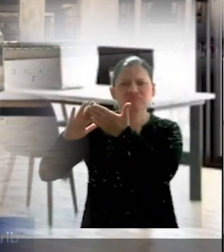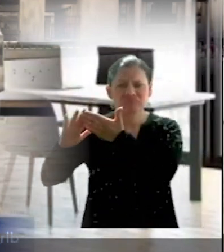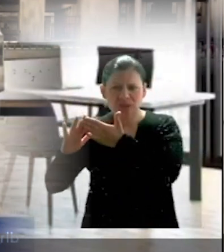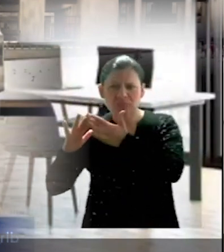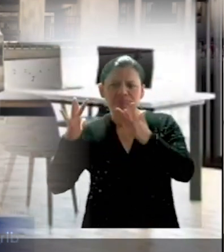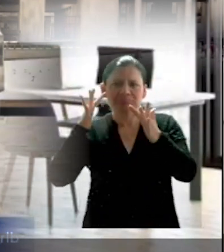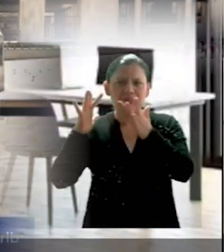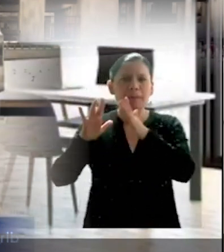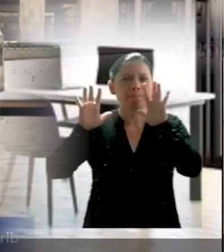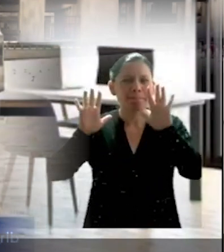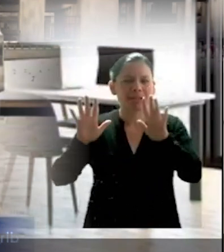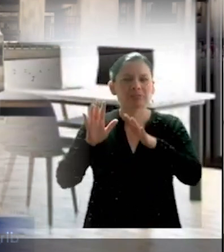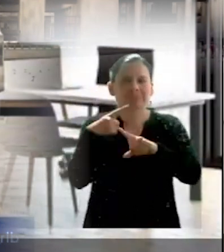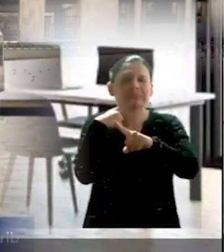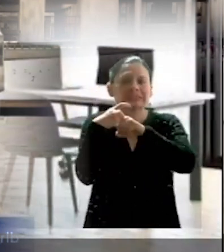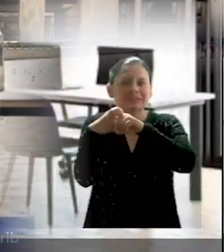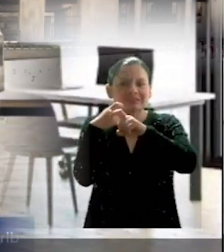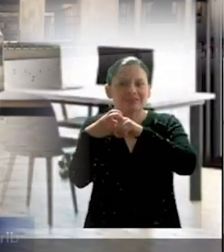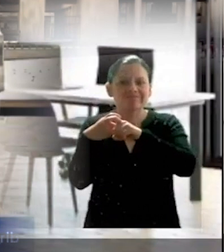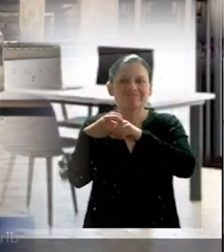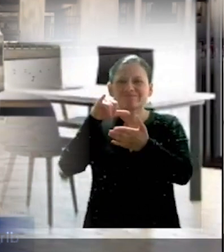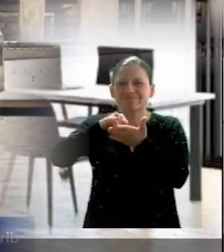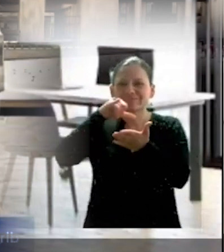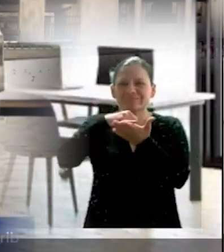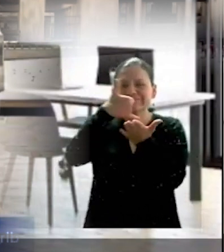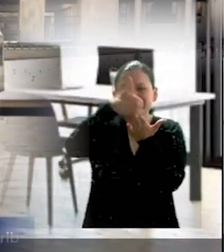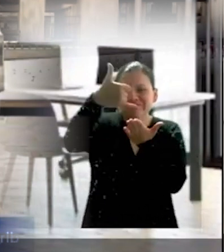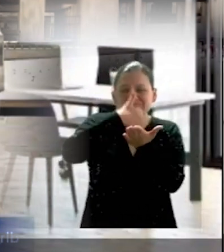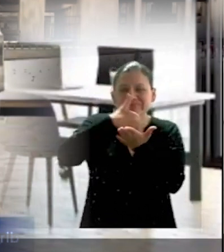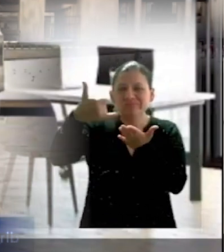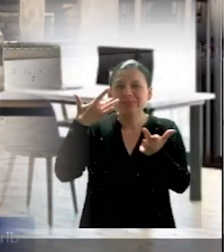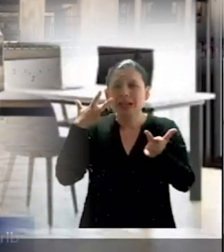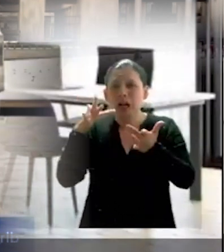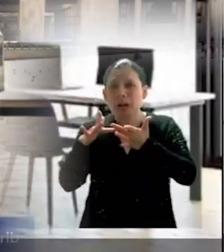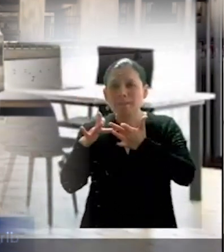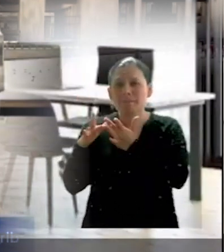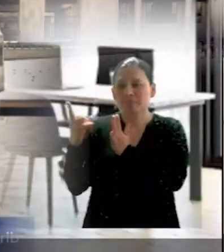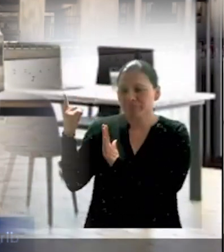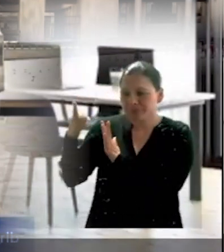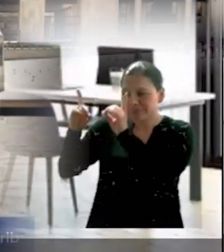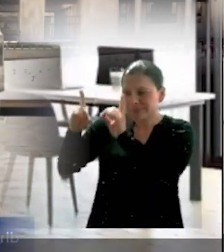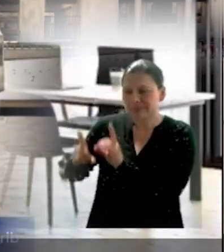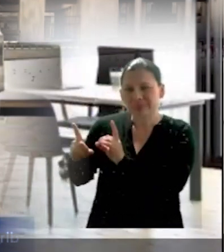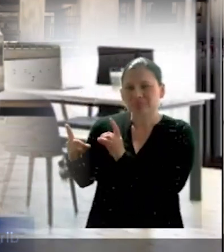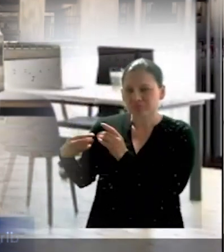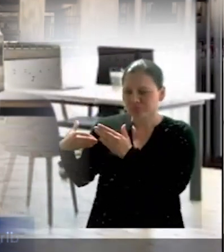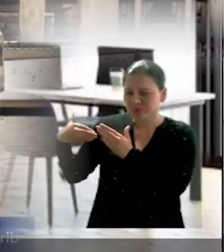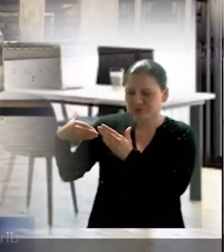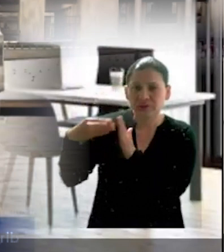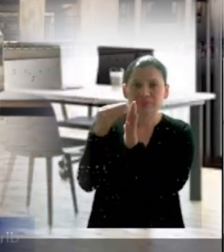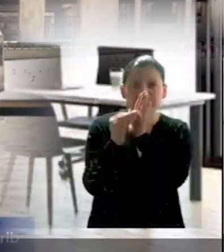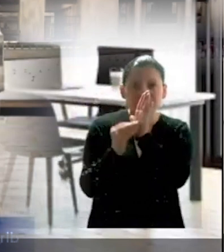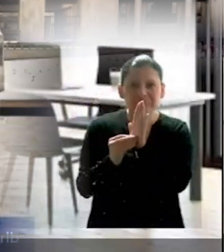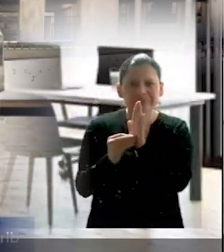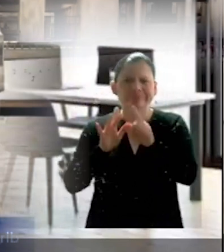ámbitos, pero esas dificultades de seguir la línea jurisprudencial que plantea la Corte en relación con la interpretación de los derechos fundamentales, la aplicación y la